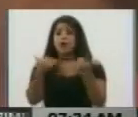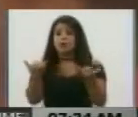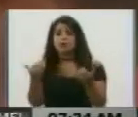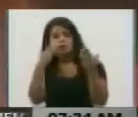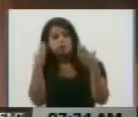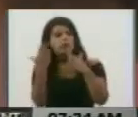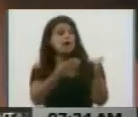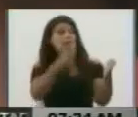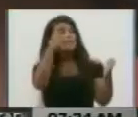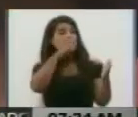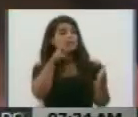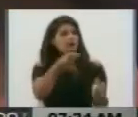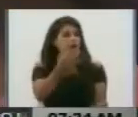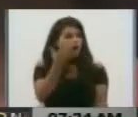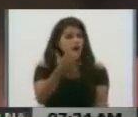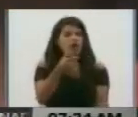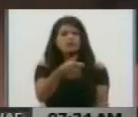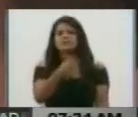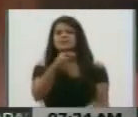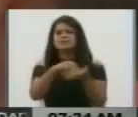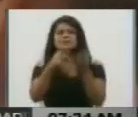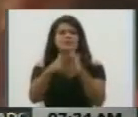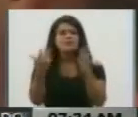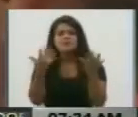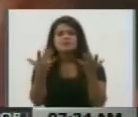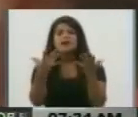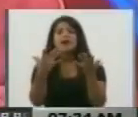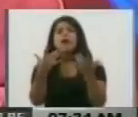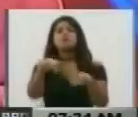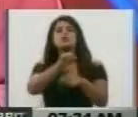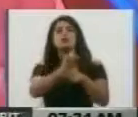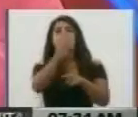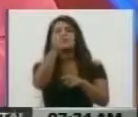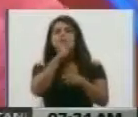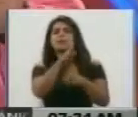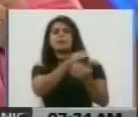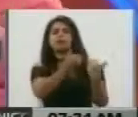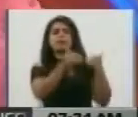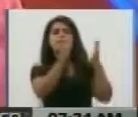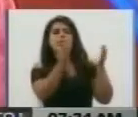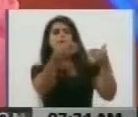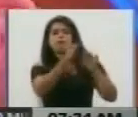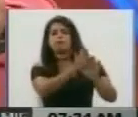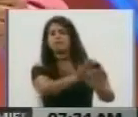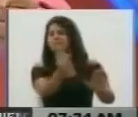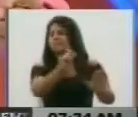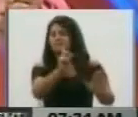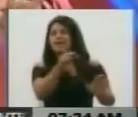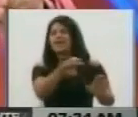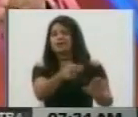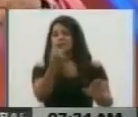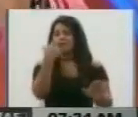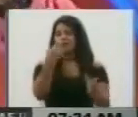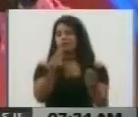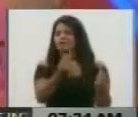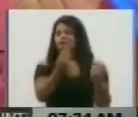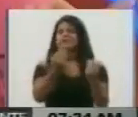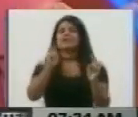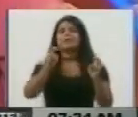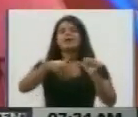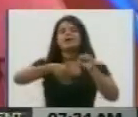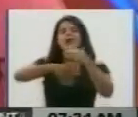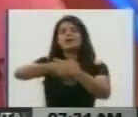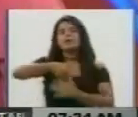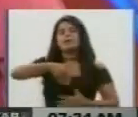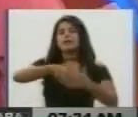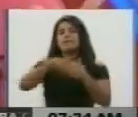brasileña, es una disputa continental y es una disputa también ideológica. Fíjate que el gobierno interino de Temer, que era